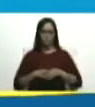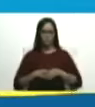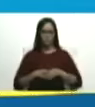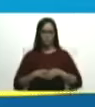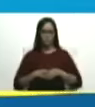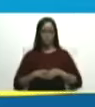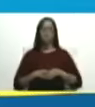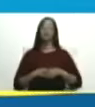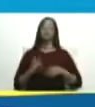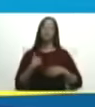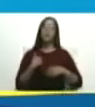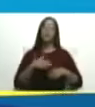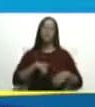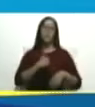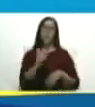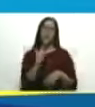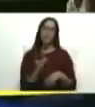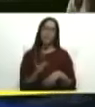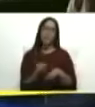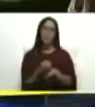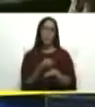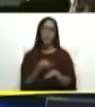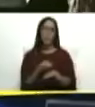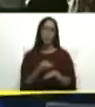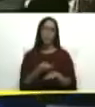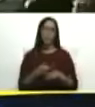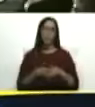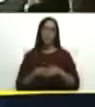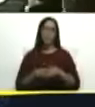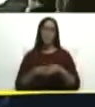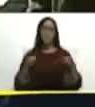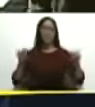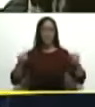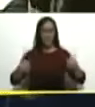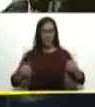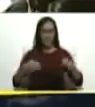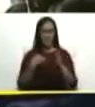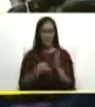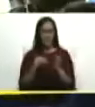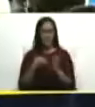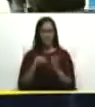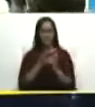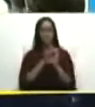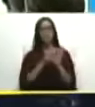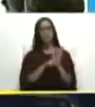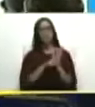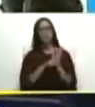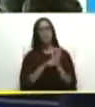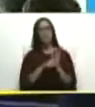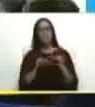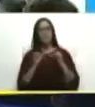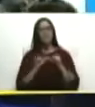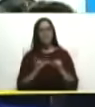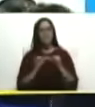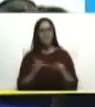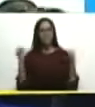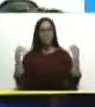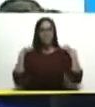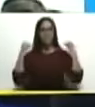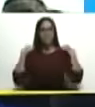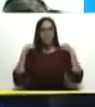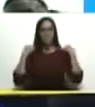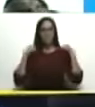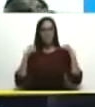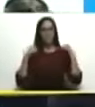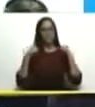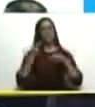Yo pudiera decir, gobernadores, que esta instancia constitucional sigue siendo un ensayo en fase de